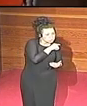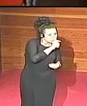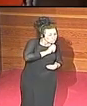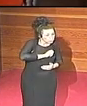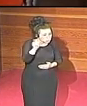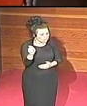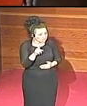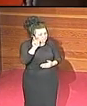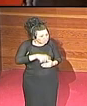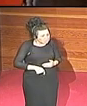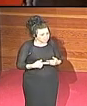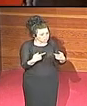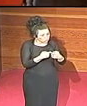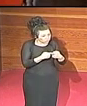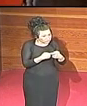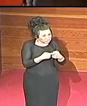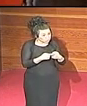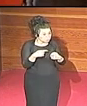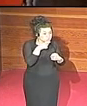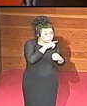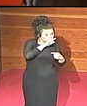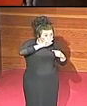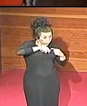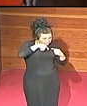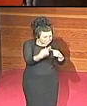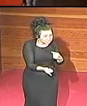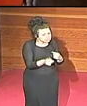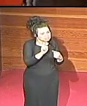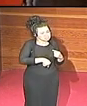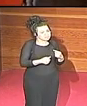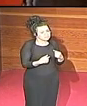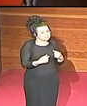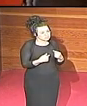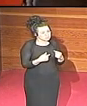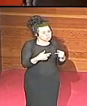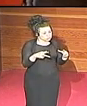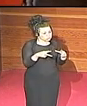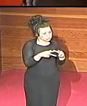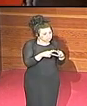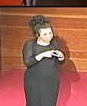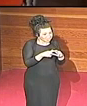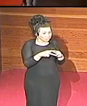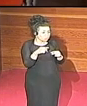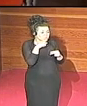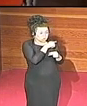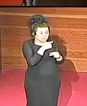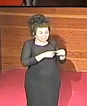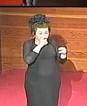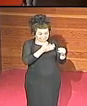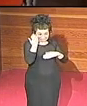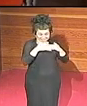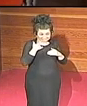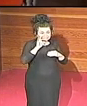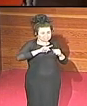los conflictos en el espacio postsoviético y los procesos de reforma en las sociedades postsoviéticas. Antes de residir en Barcelona, vivió en la